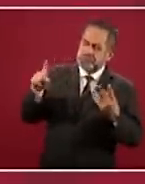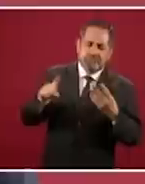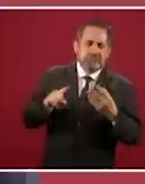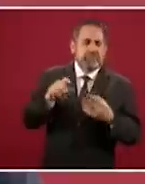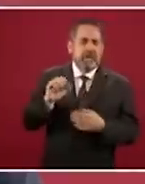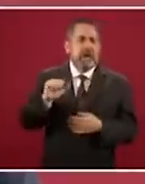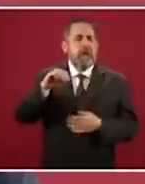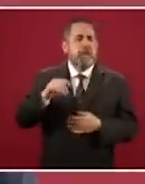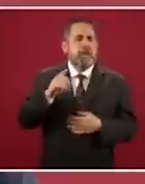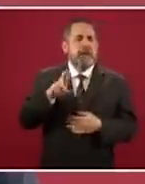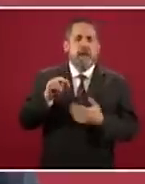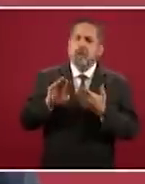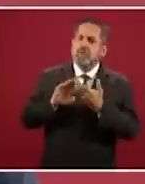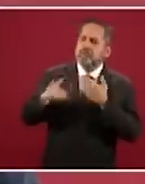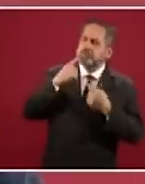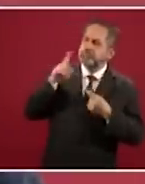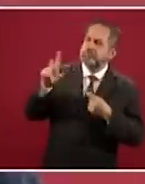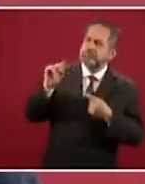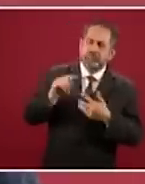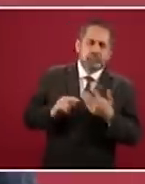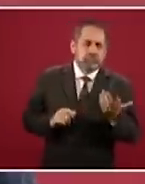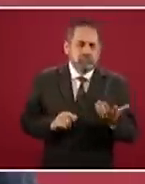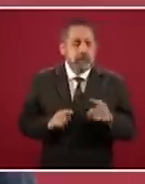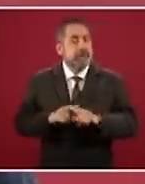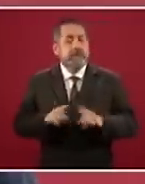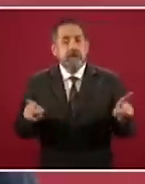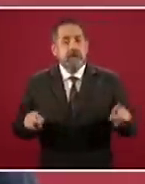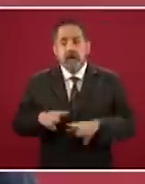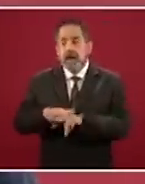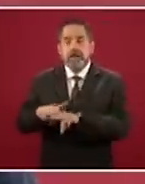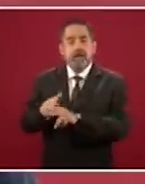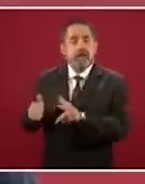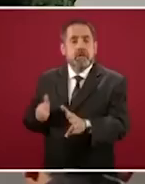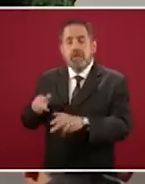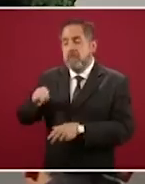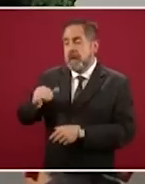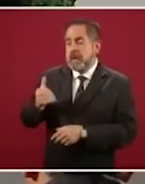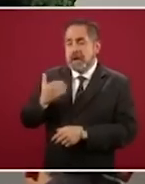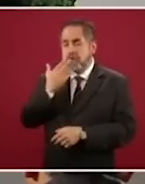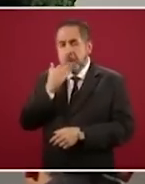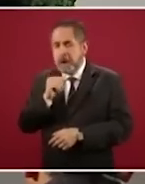entonces fue distinto. Lo del Tren Maya no, afortunadamente.